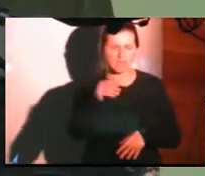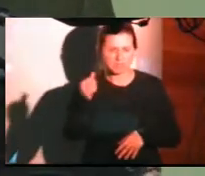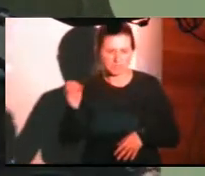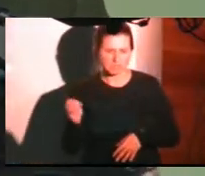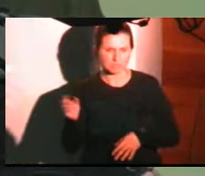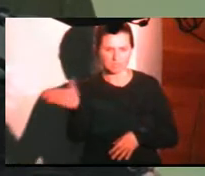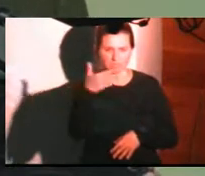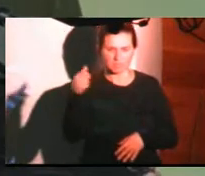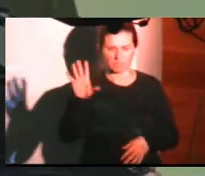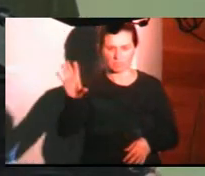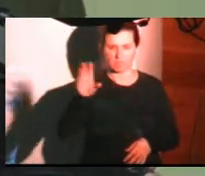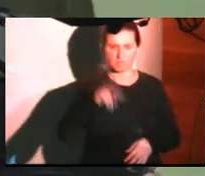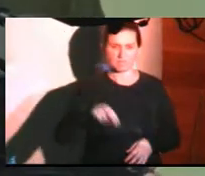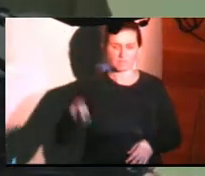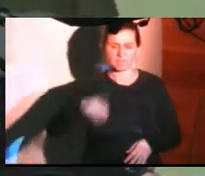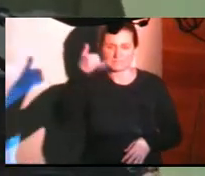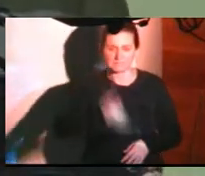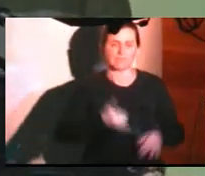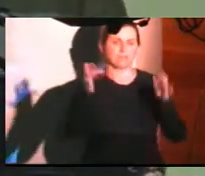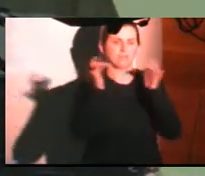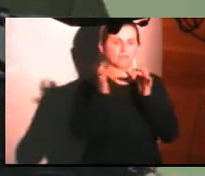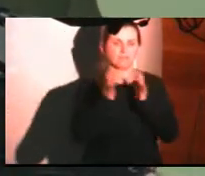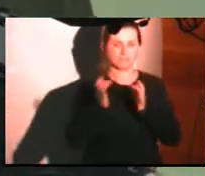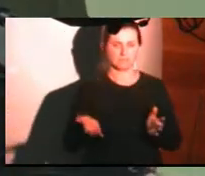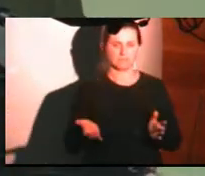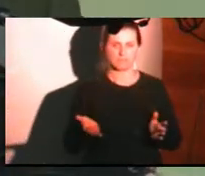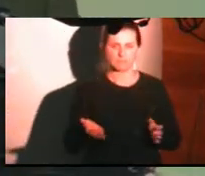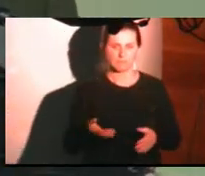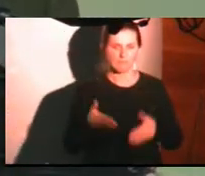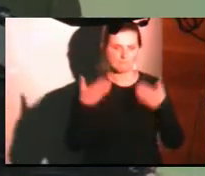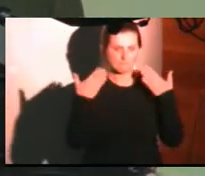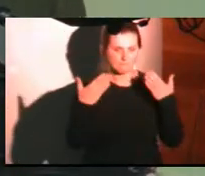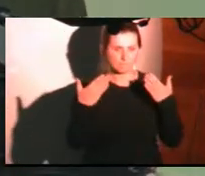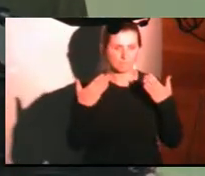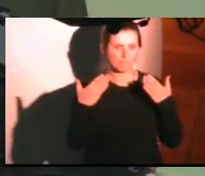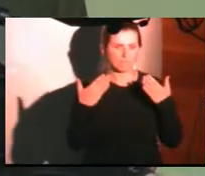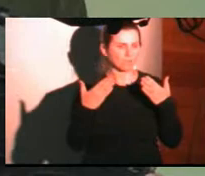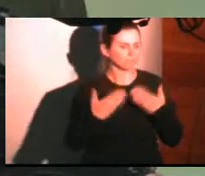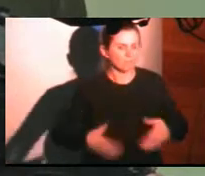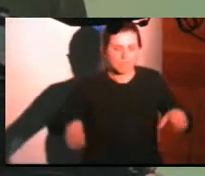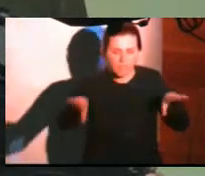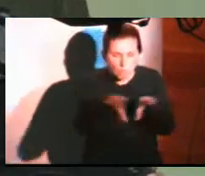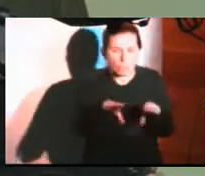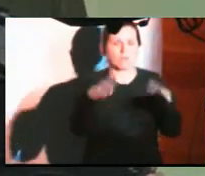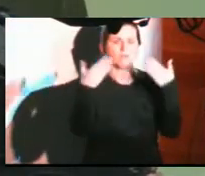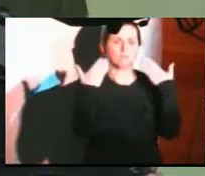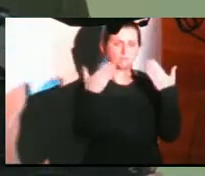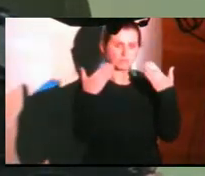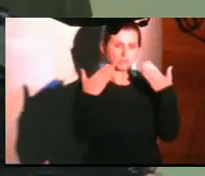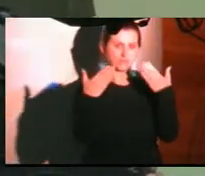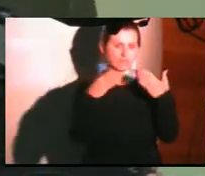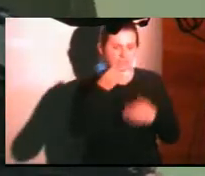tengan internet o que tengan la posibilidad que tiene el chico de la ciudad. Y además generamos